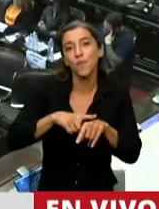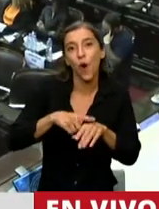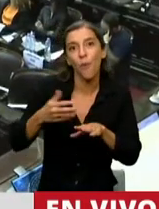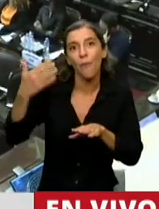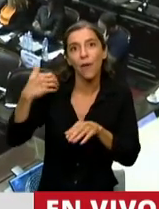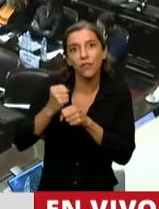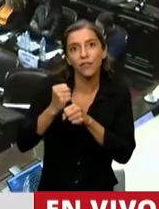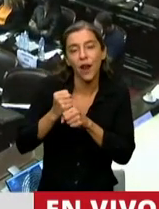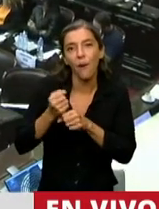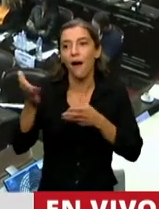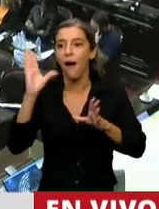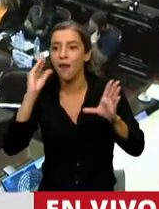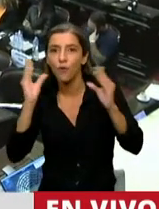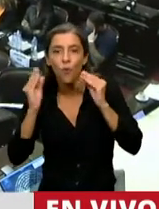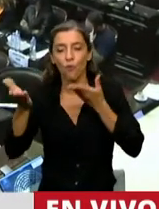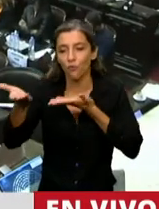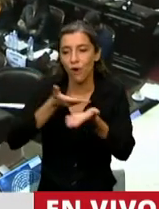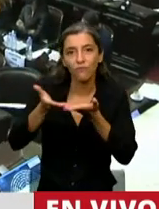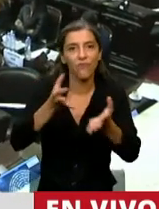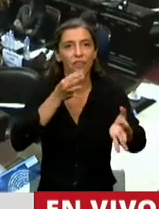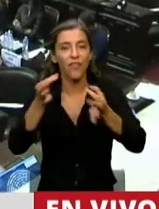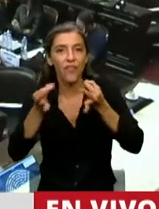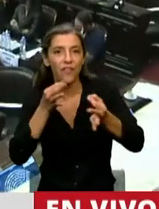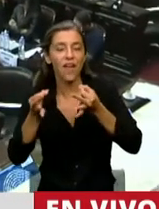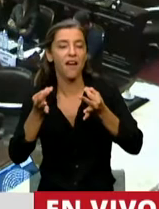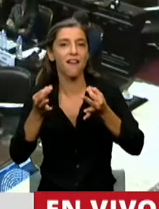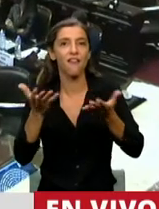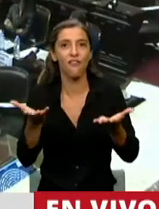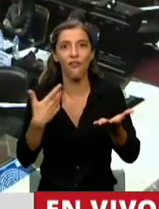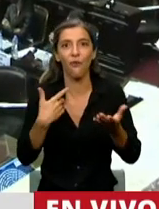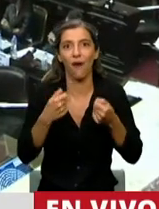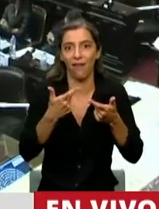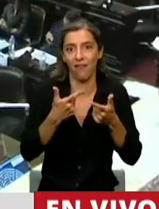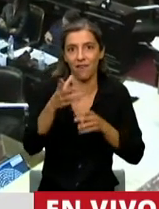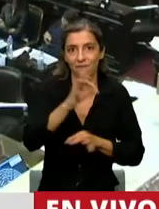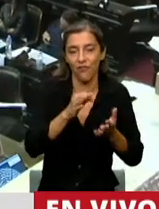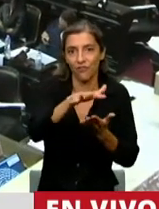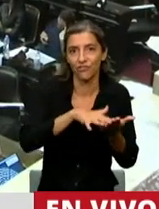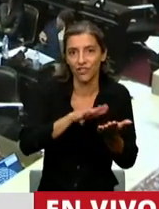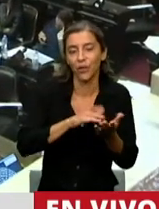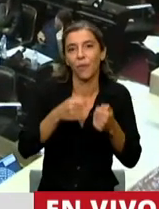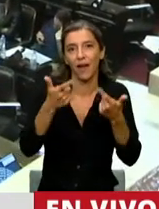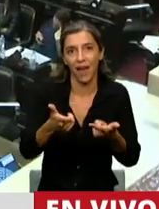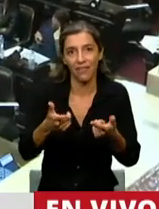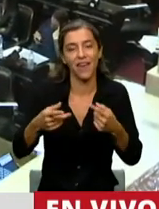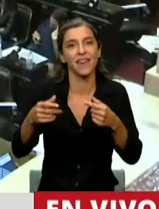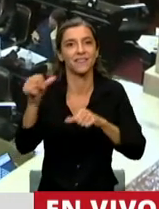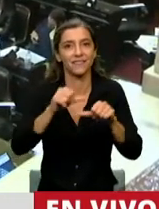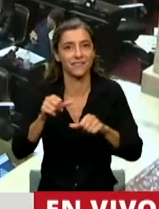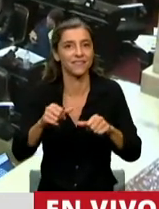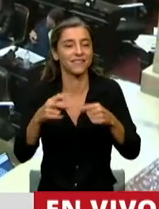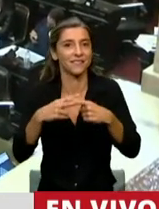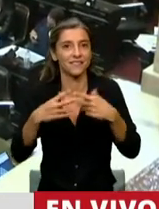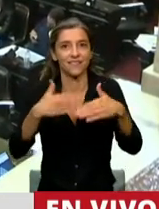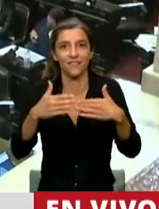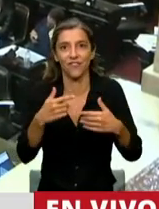ratito, consensuar, escucharnos para garantizarle a la ciencia y la tecnología de nuestro país un mínimo